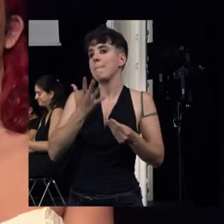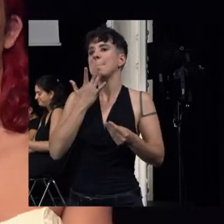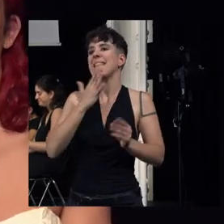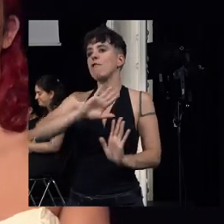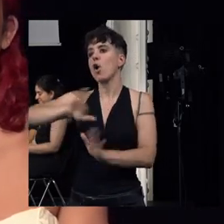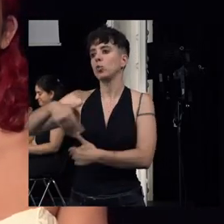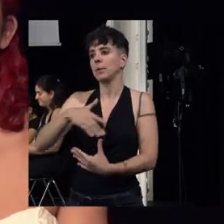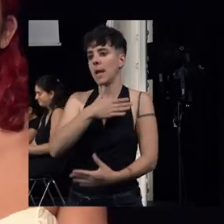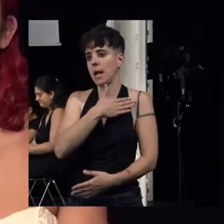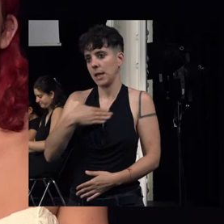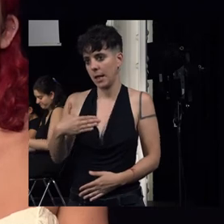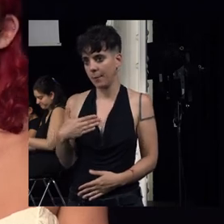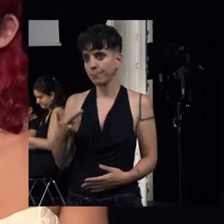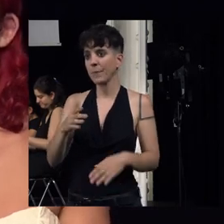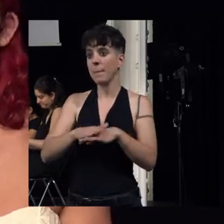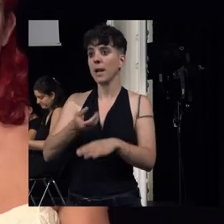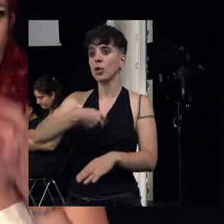metáfora. Para nosotros,